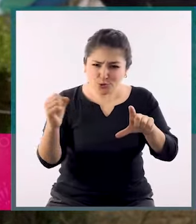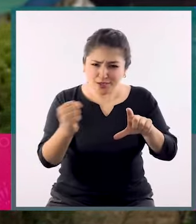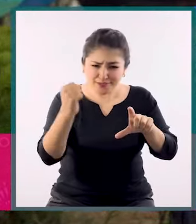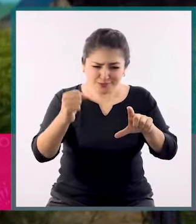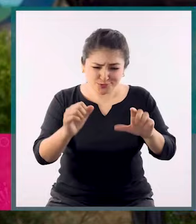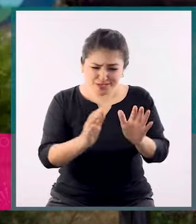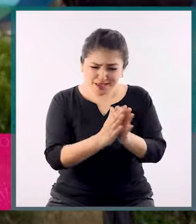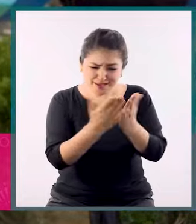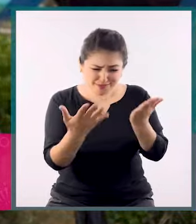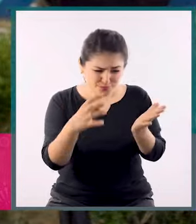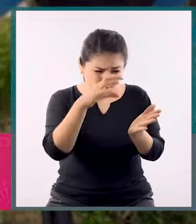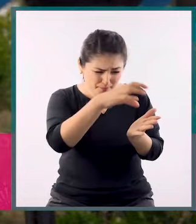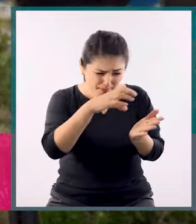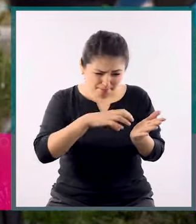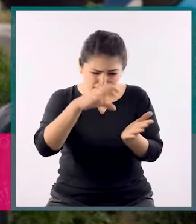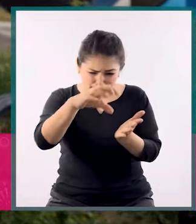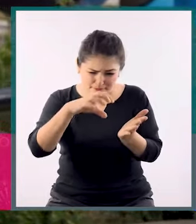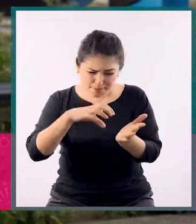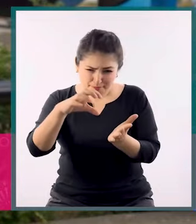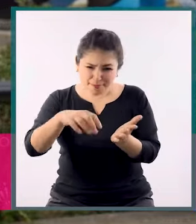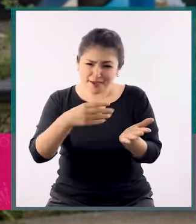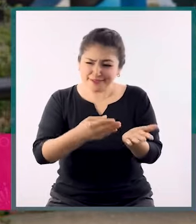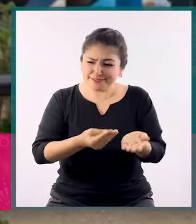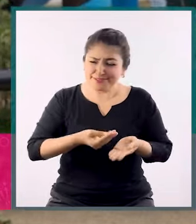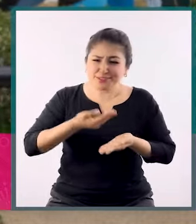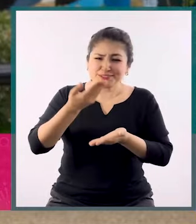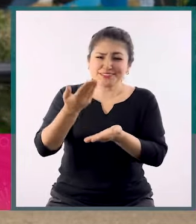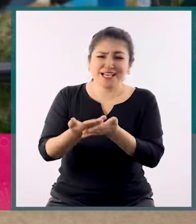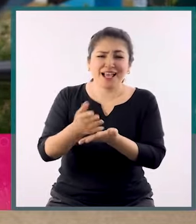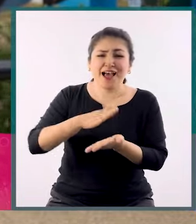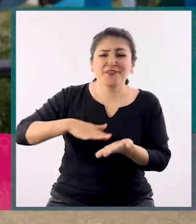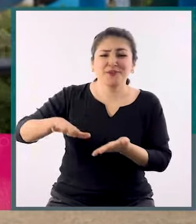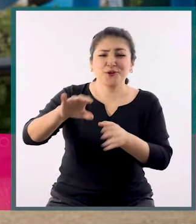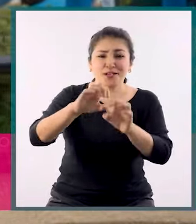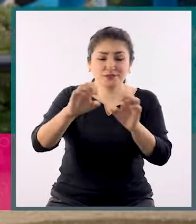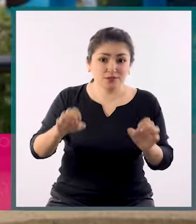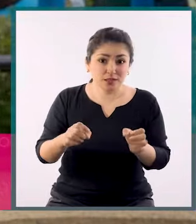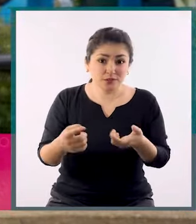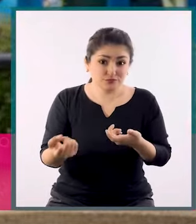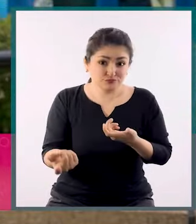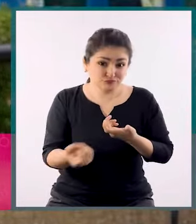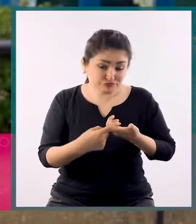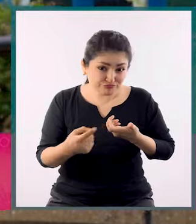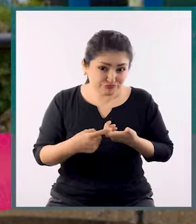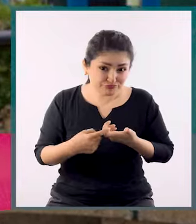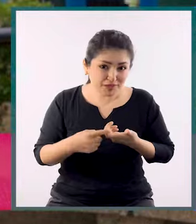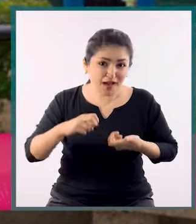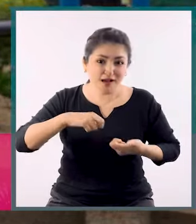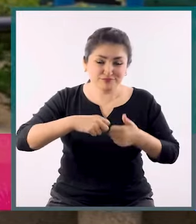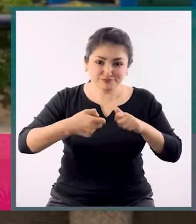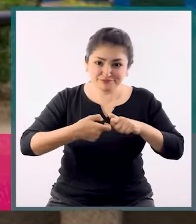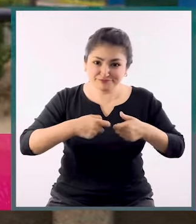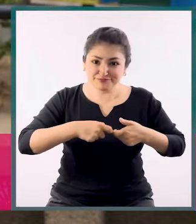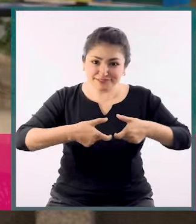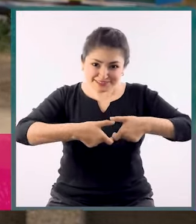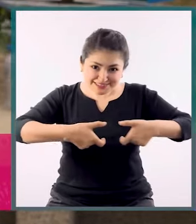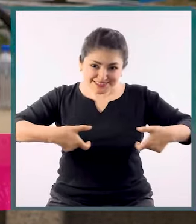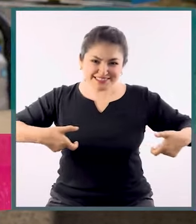la colección de fotografía Bicentenario, que será un legado para la ciudadanía. Informes e inscripciones en